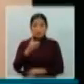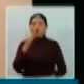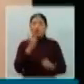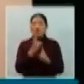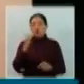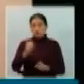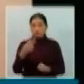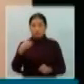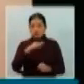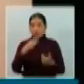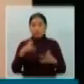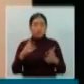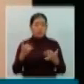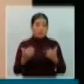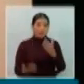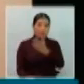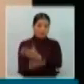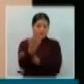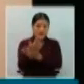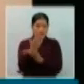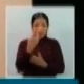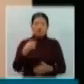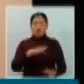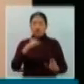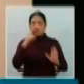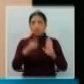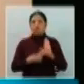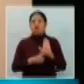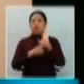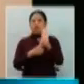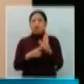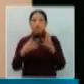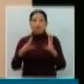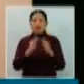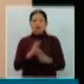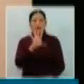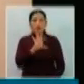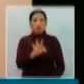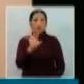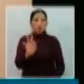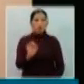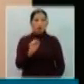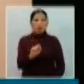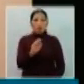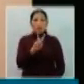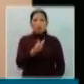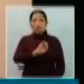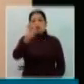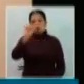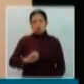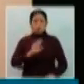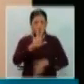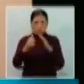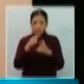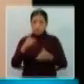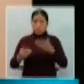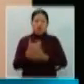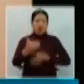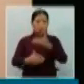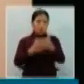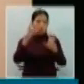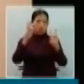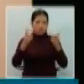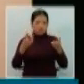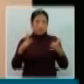esta mañana hemos presentado que ya hemos logrado el 99.2% de la actualización cartográfica